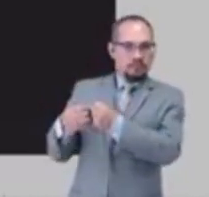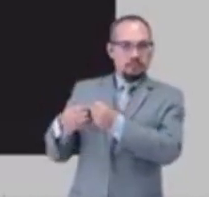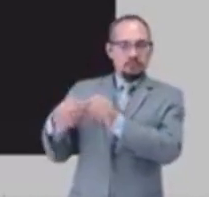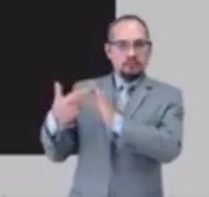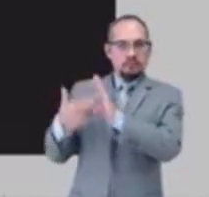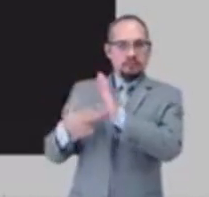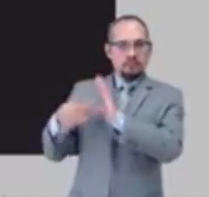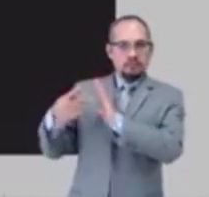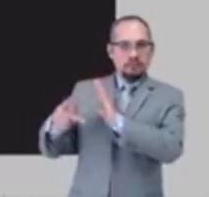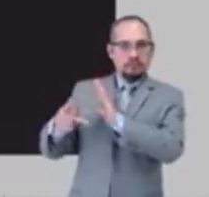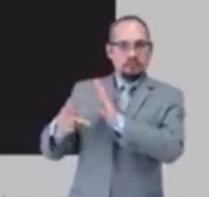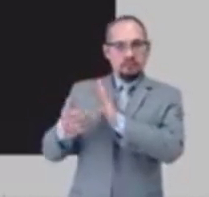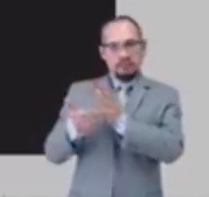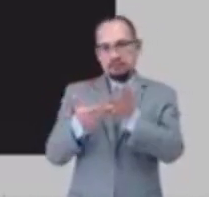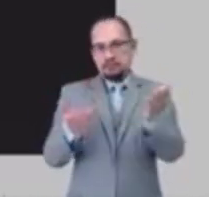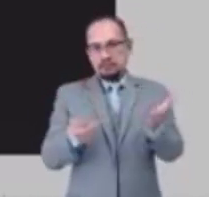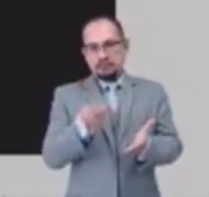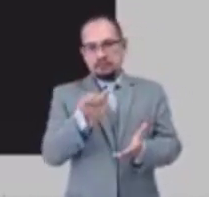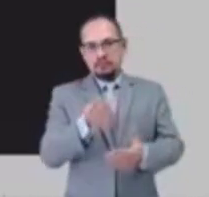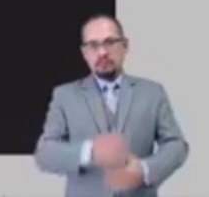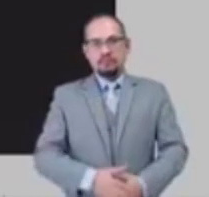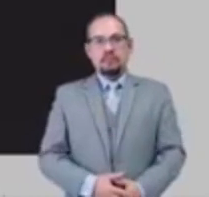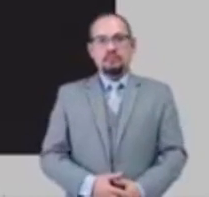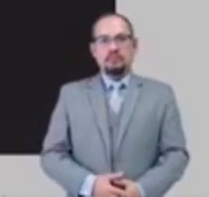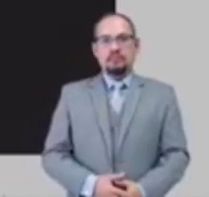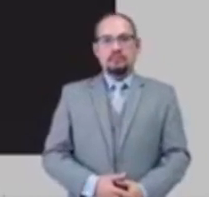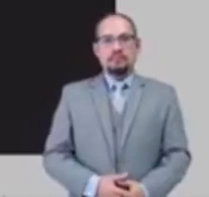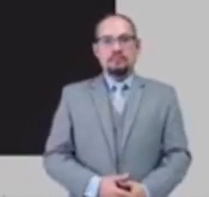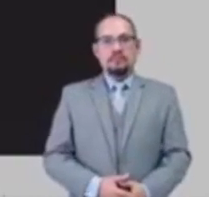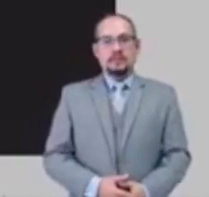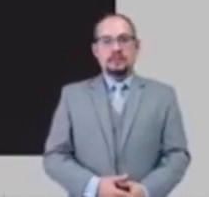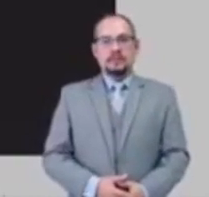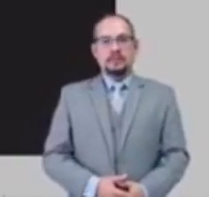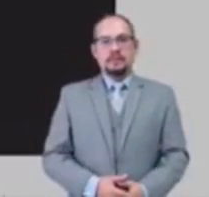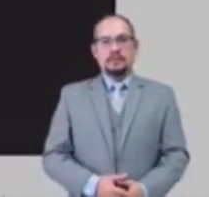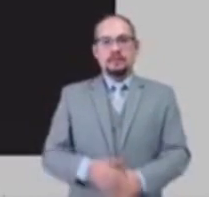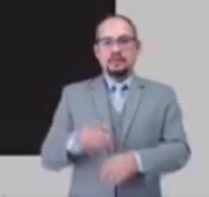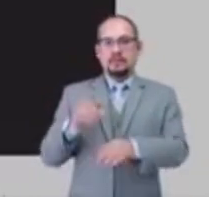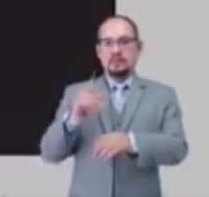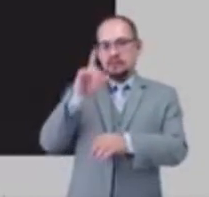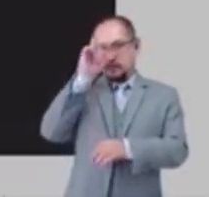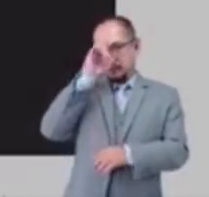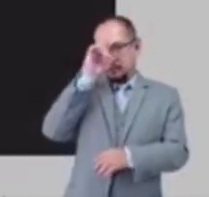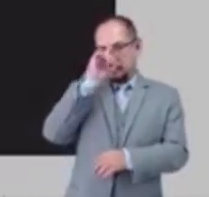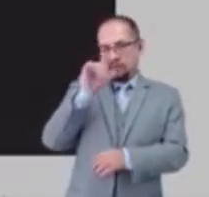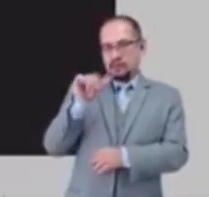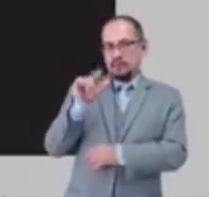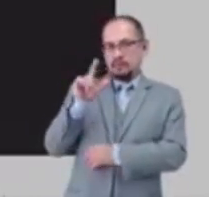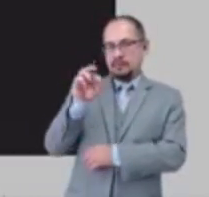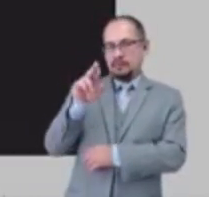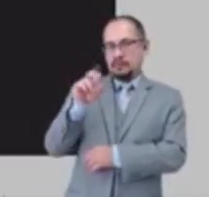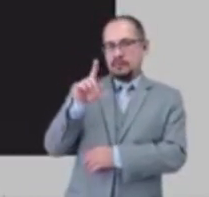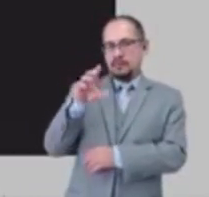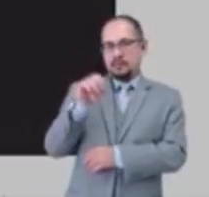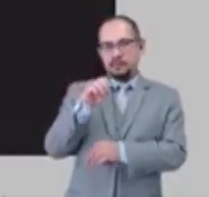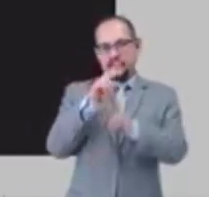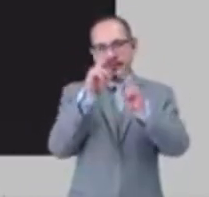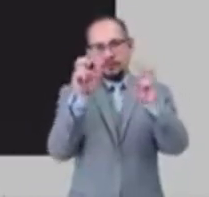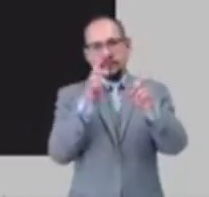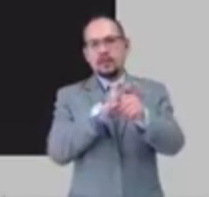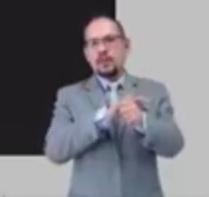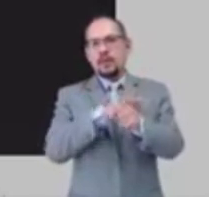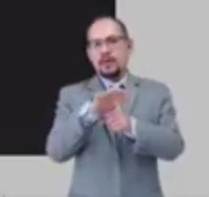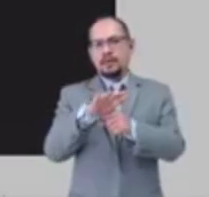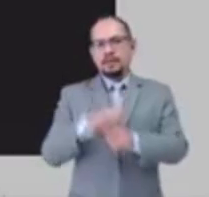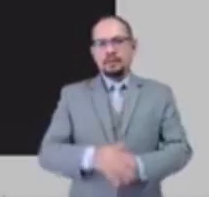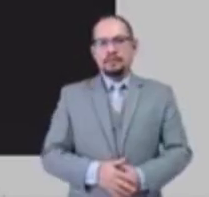instituto tecnológico y de estudios superiores de monterrey con experiencia en 14 procesos electorales añadió que ambas instituciones fueron las